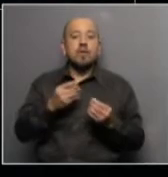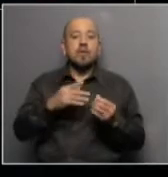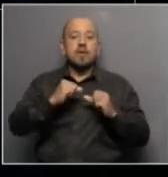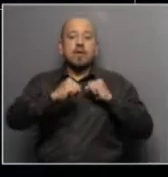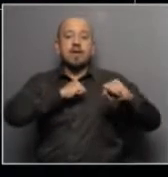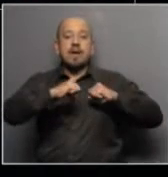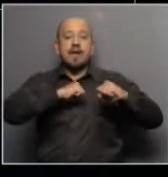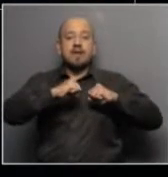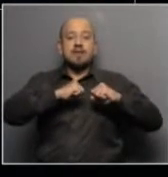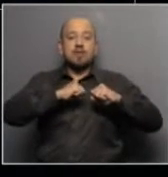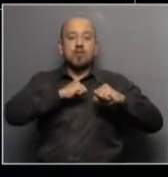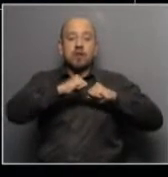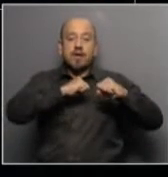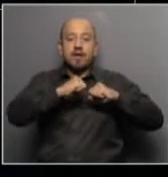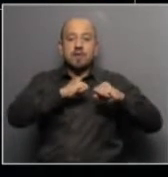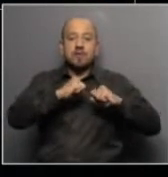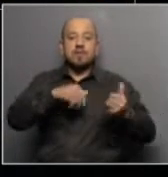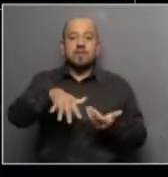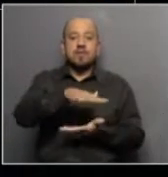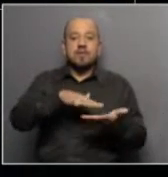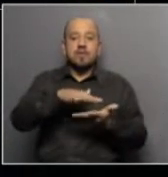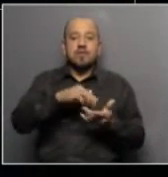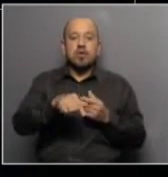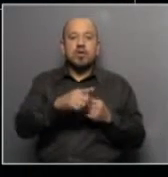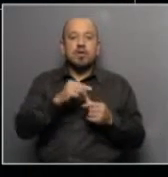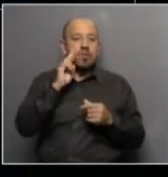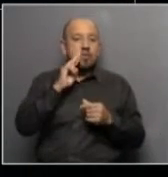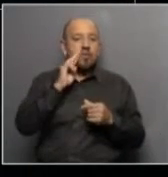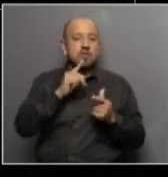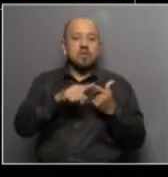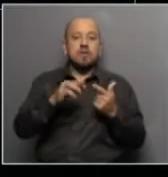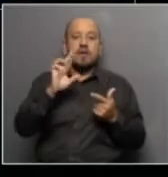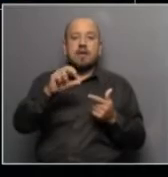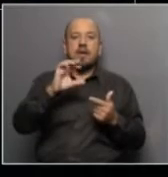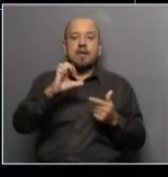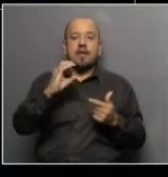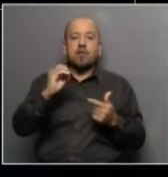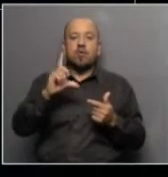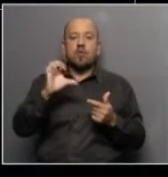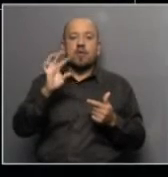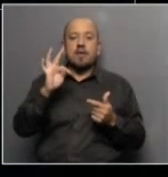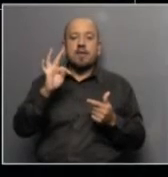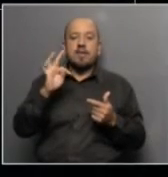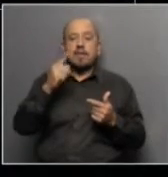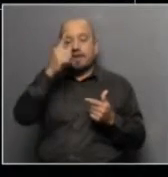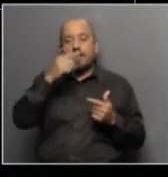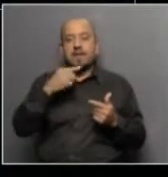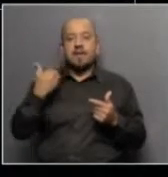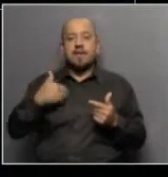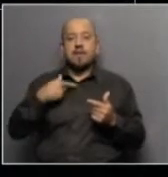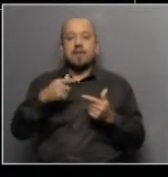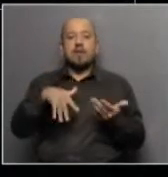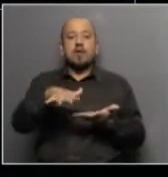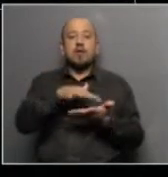Carrasco en nuestra ciudad es llamada zona rosa. La Recoleta en Argentina. Todas las ciudades tienen esa zona